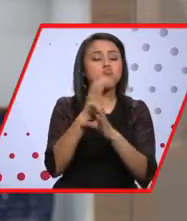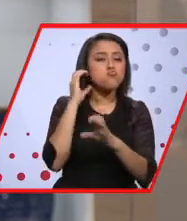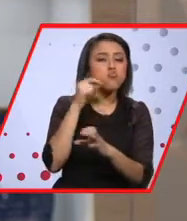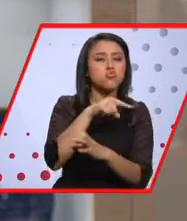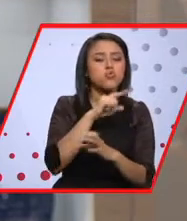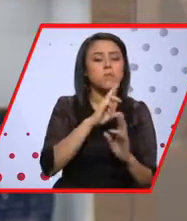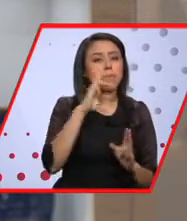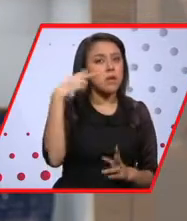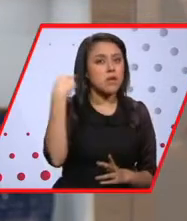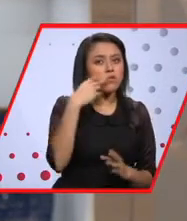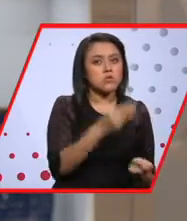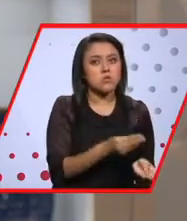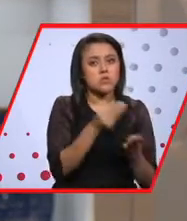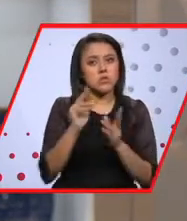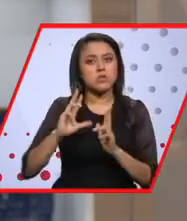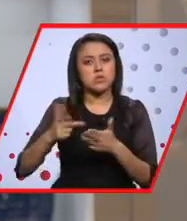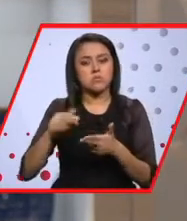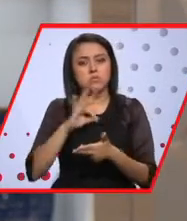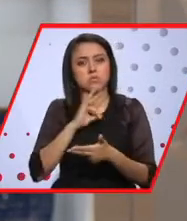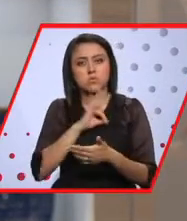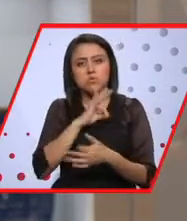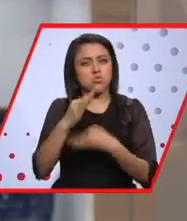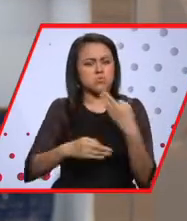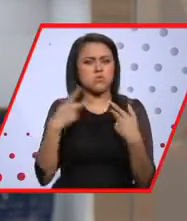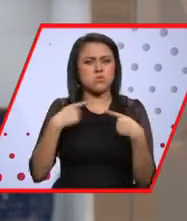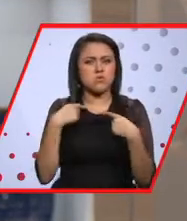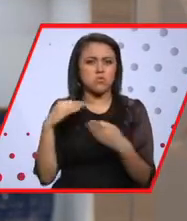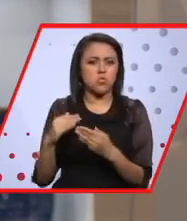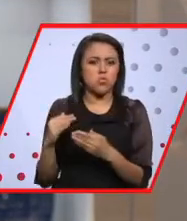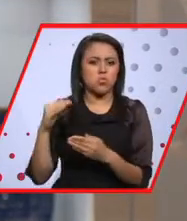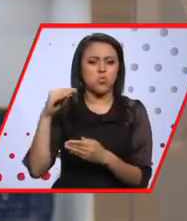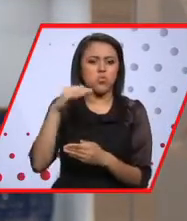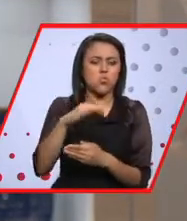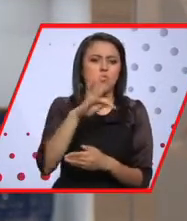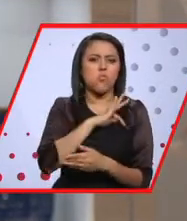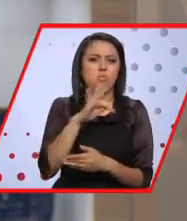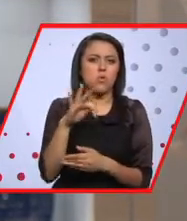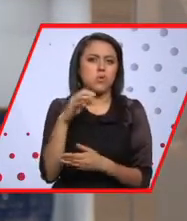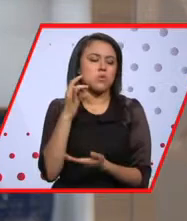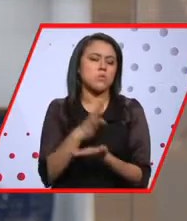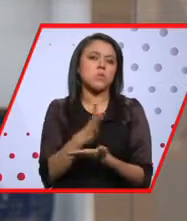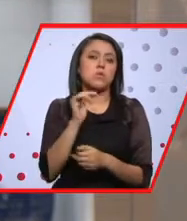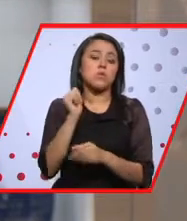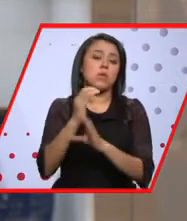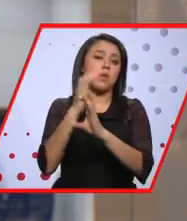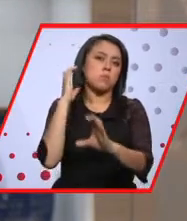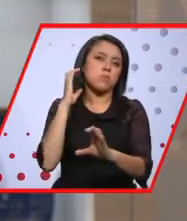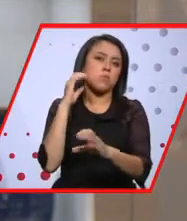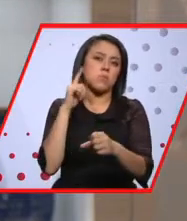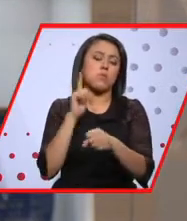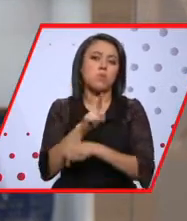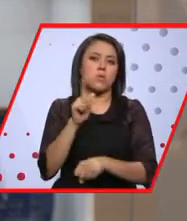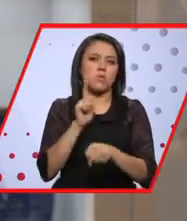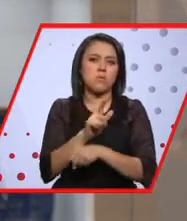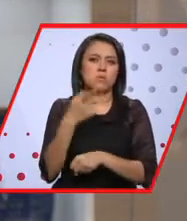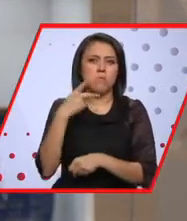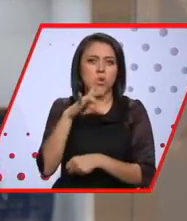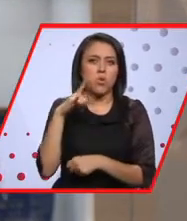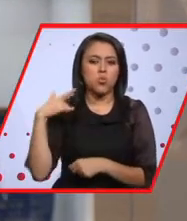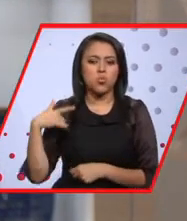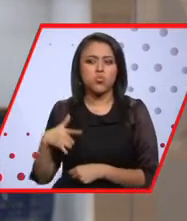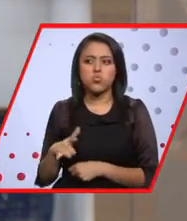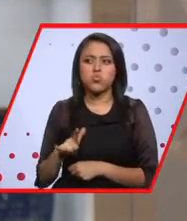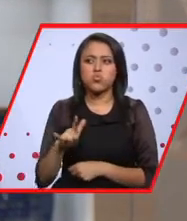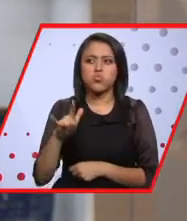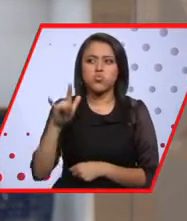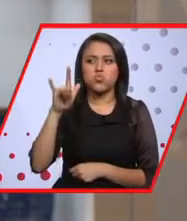por ahí, como cruza cualquier paisano, y ahí hubieran seguido su trayecto en autobuses guatemaltecos. Pero en jet privado,